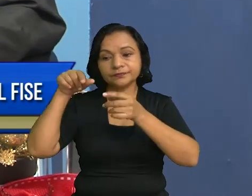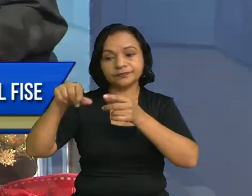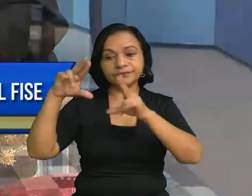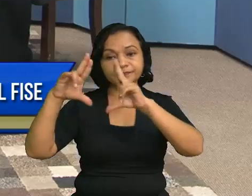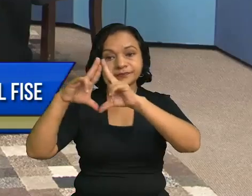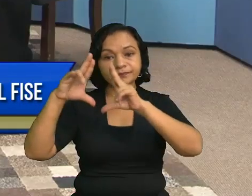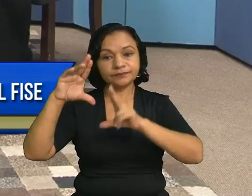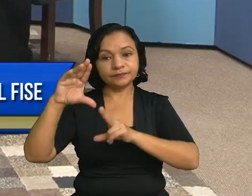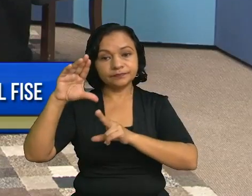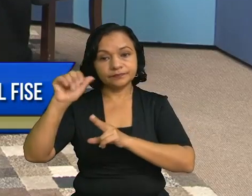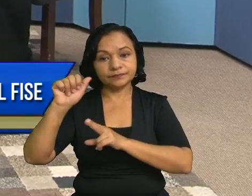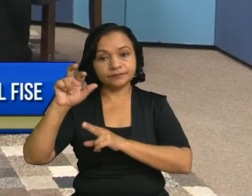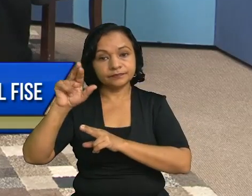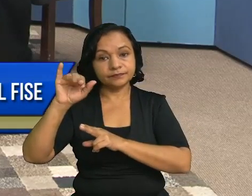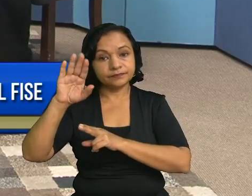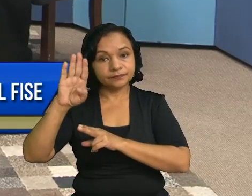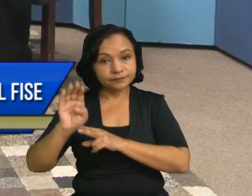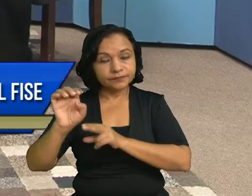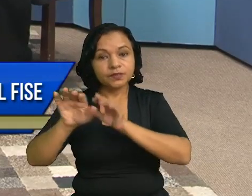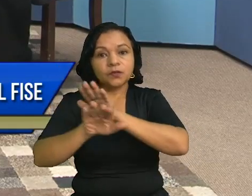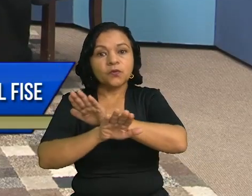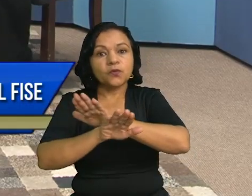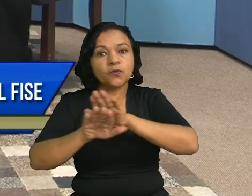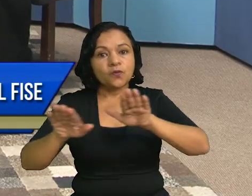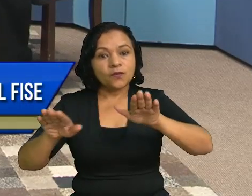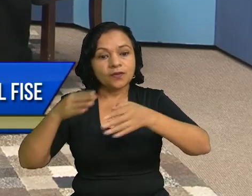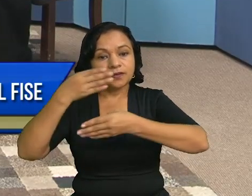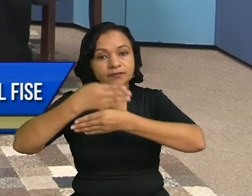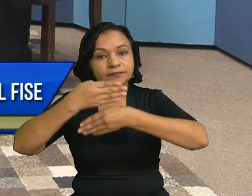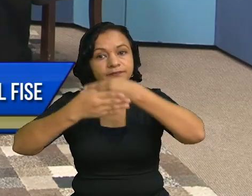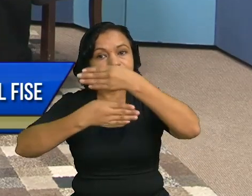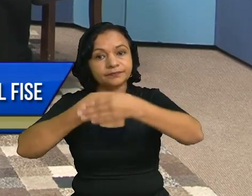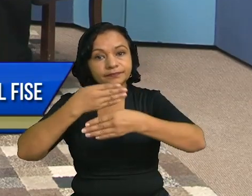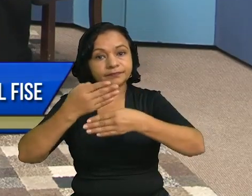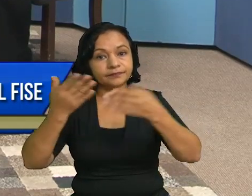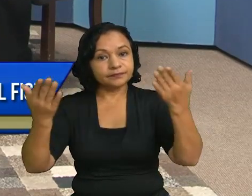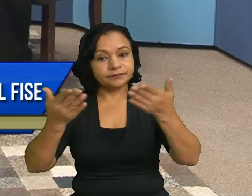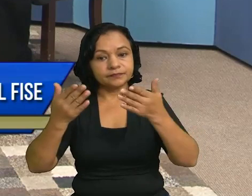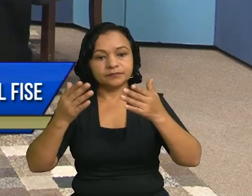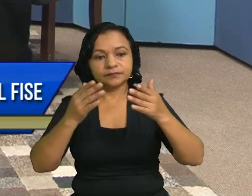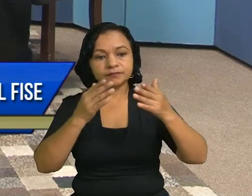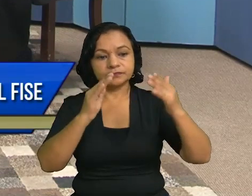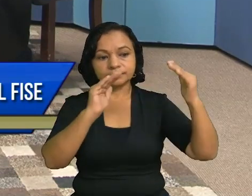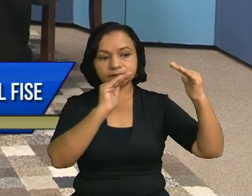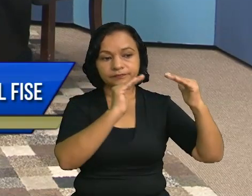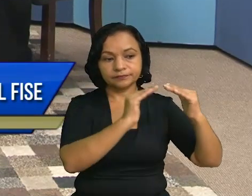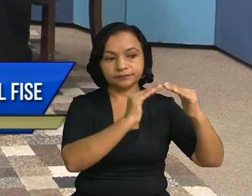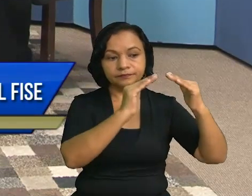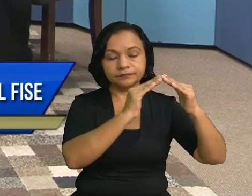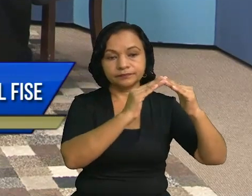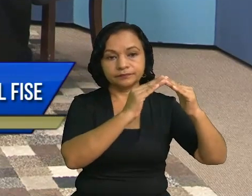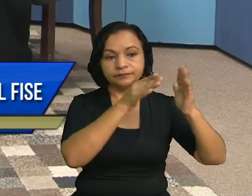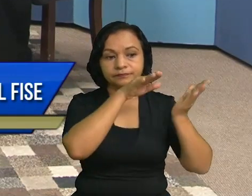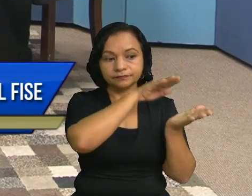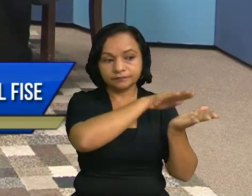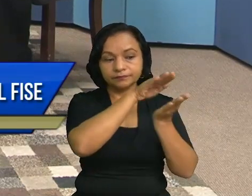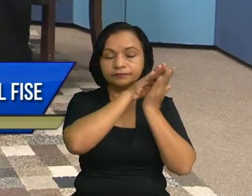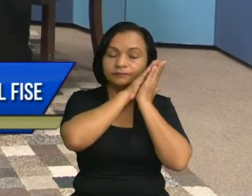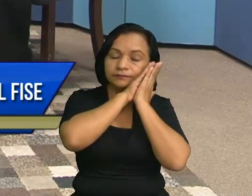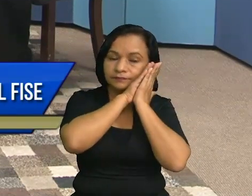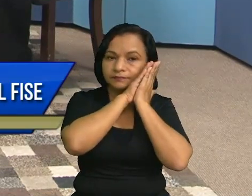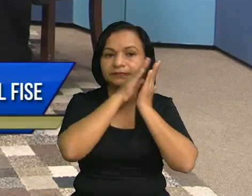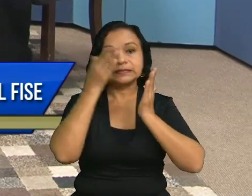ya habíamos recién finalizado la construcción de un albergue porque nosotros sabemos de que las vicisitudes